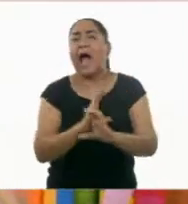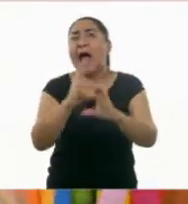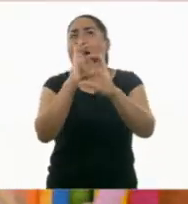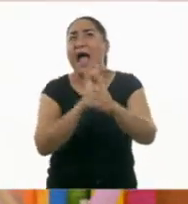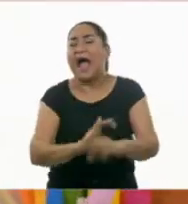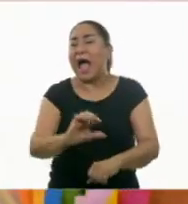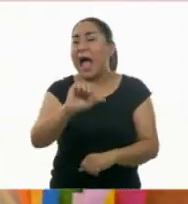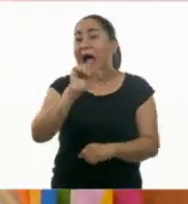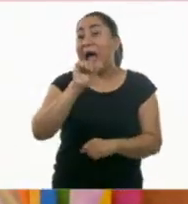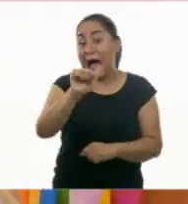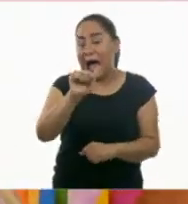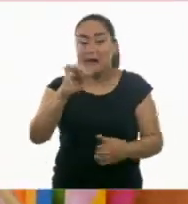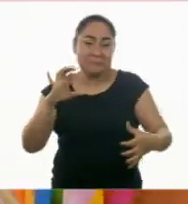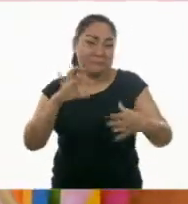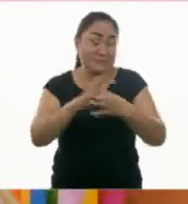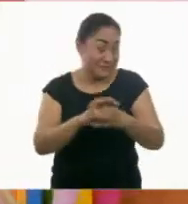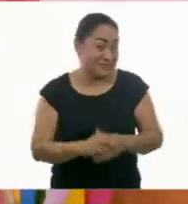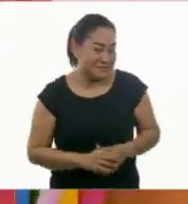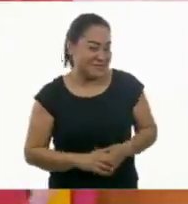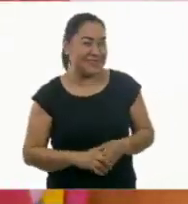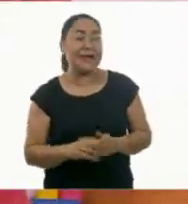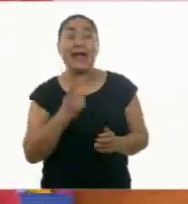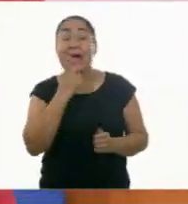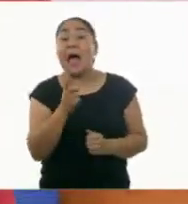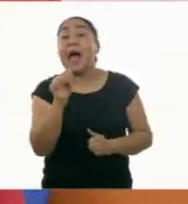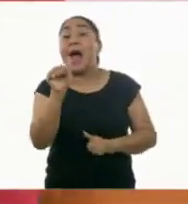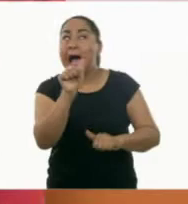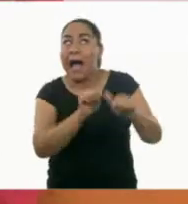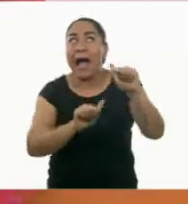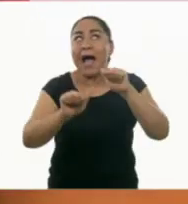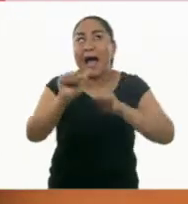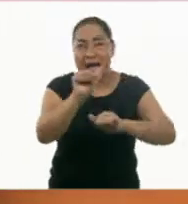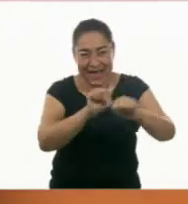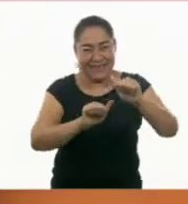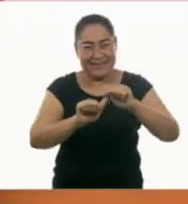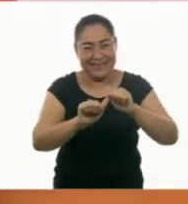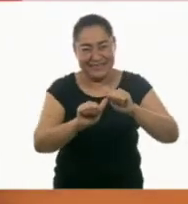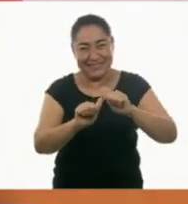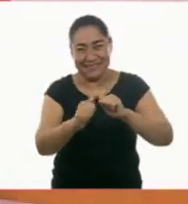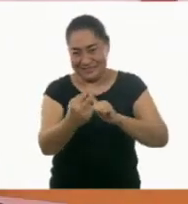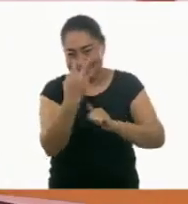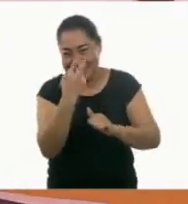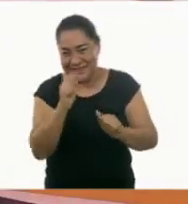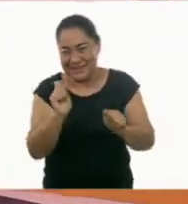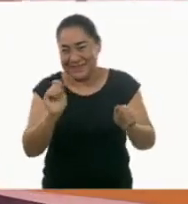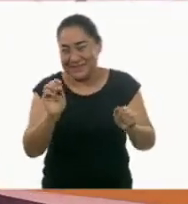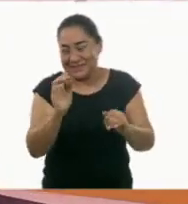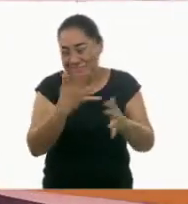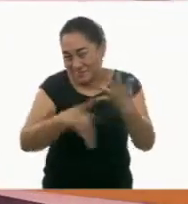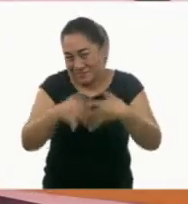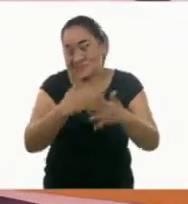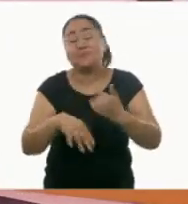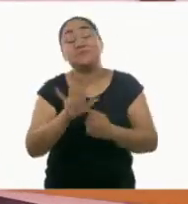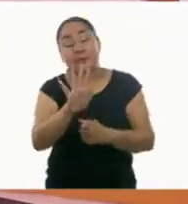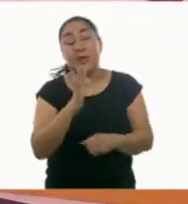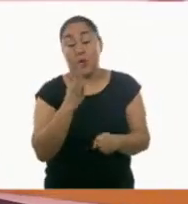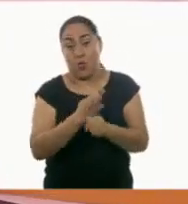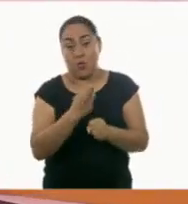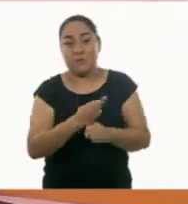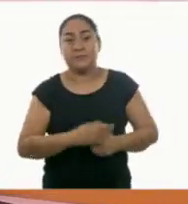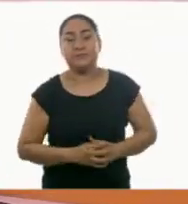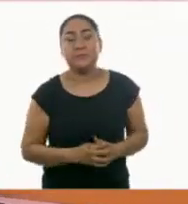A, ¿verdad? Y se oye padrísima, ¿no? El A, A, A, A, A, A, A, A, A. Entonces, esta es la